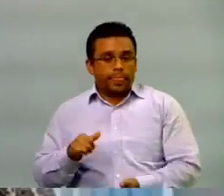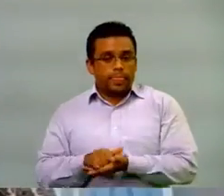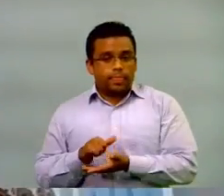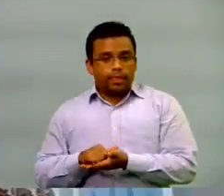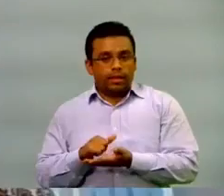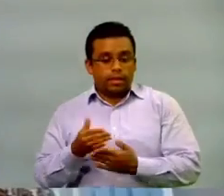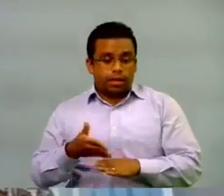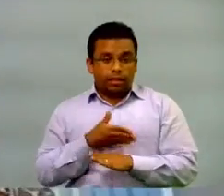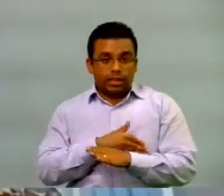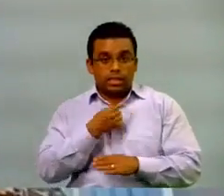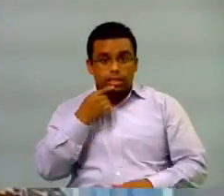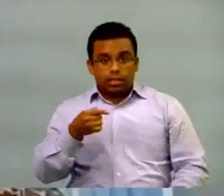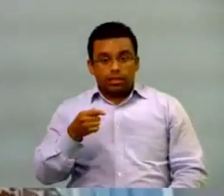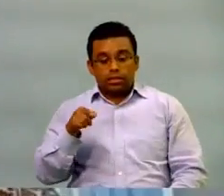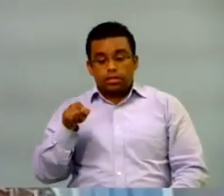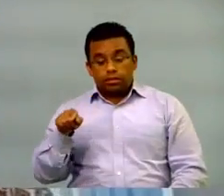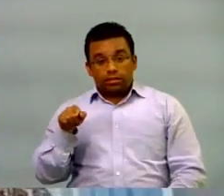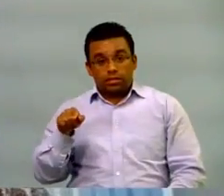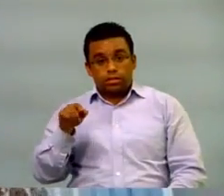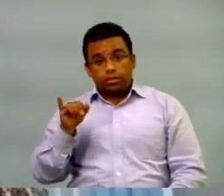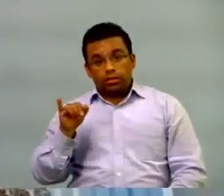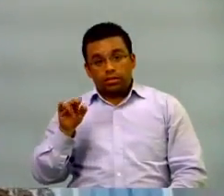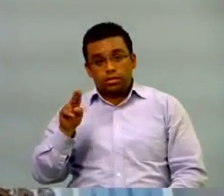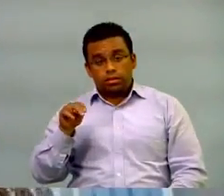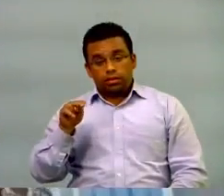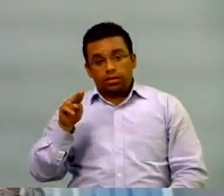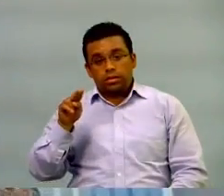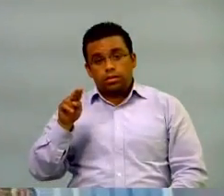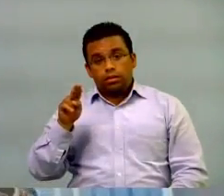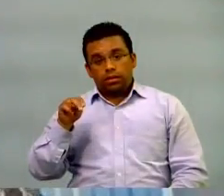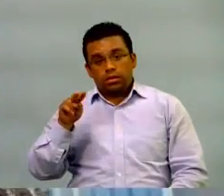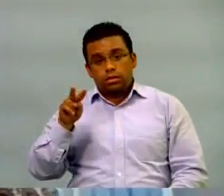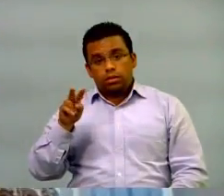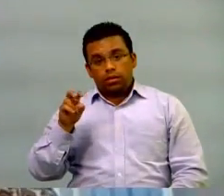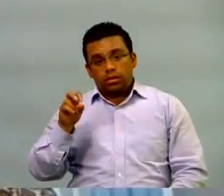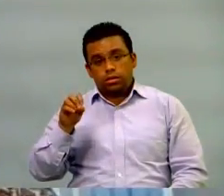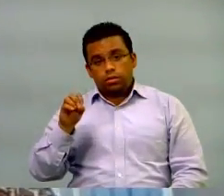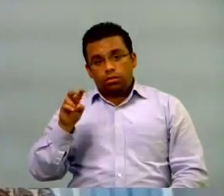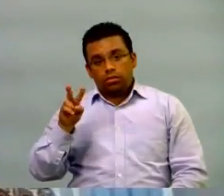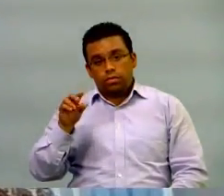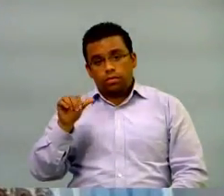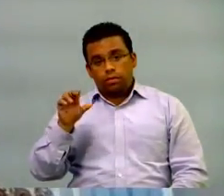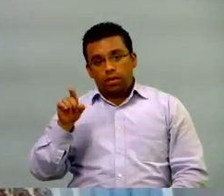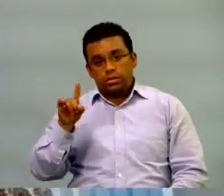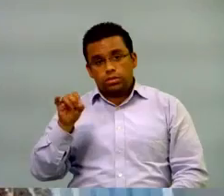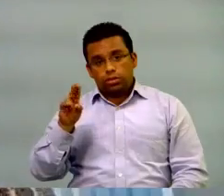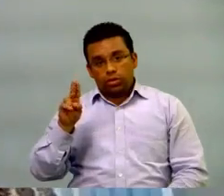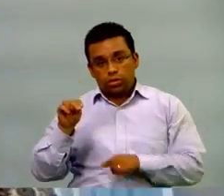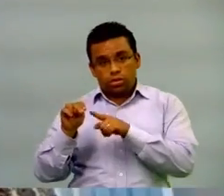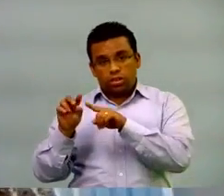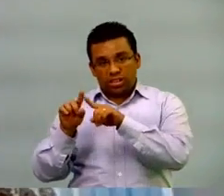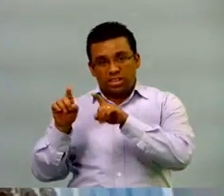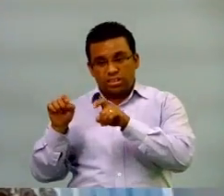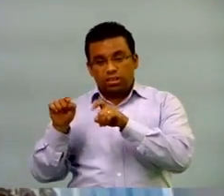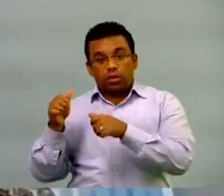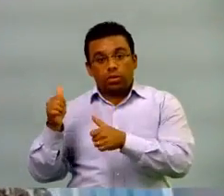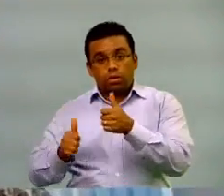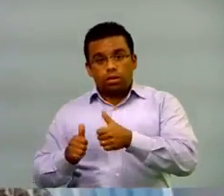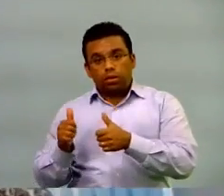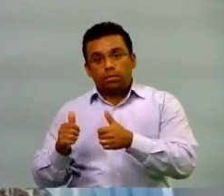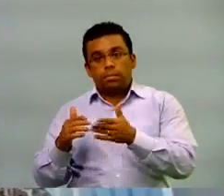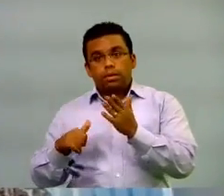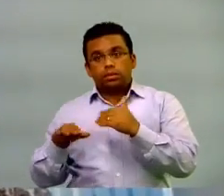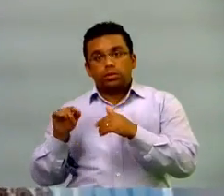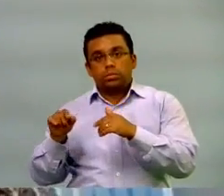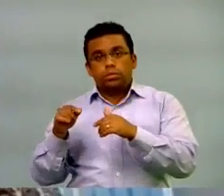¿cierto?, no se trata de generar o de inventar la rueda, se trata más bien de ir revisando